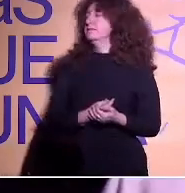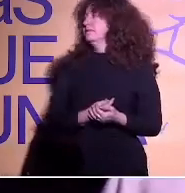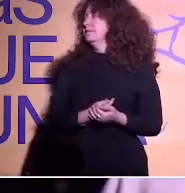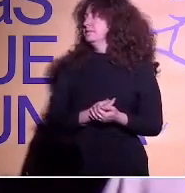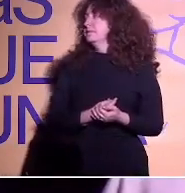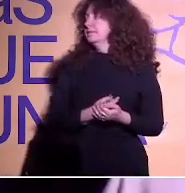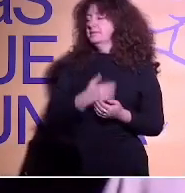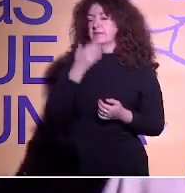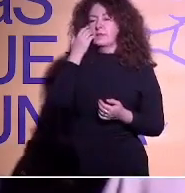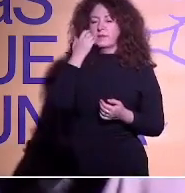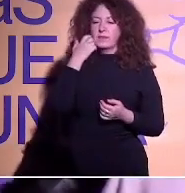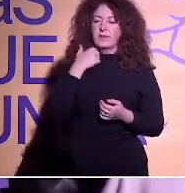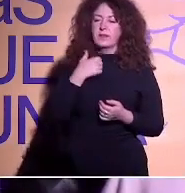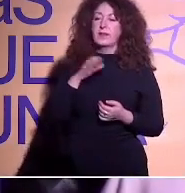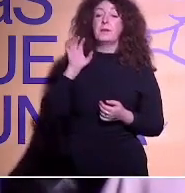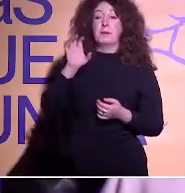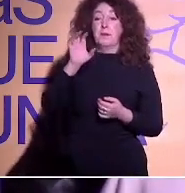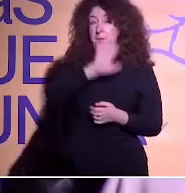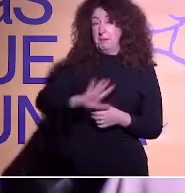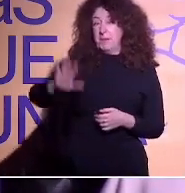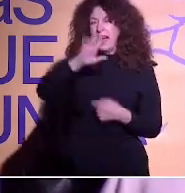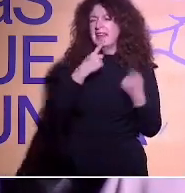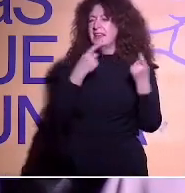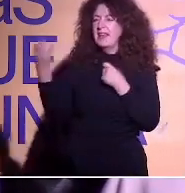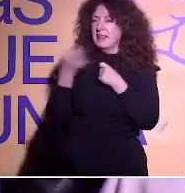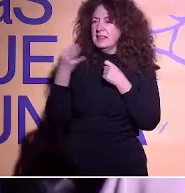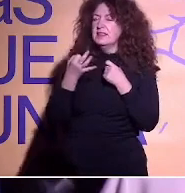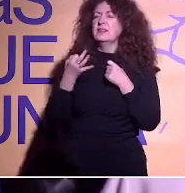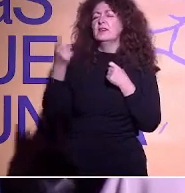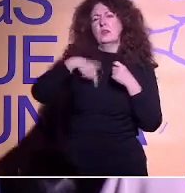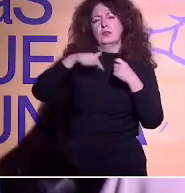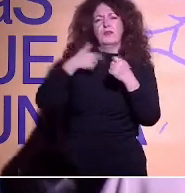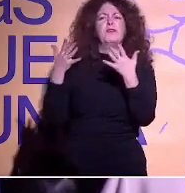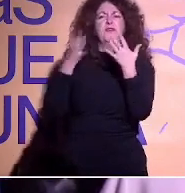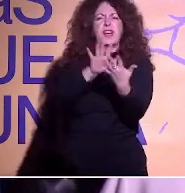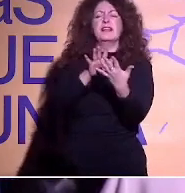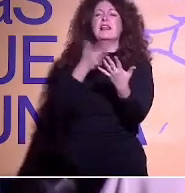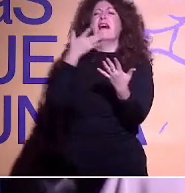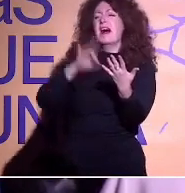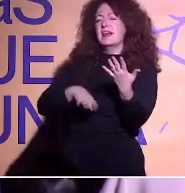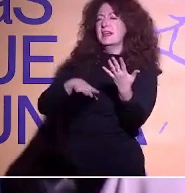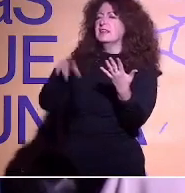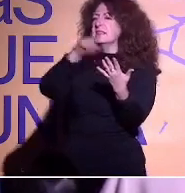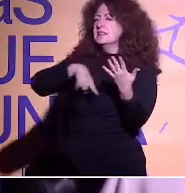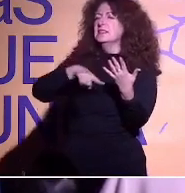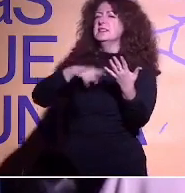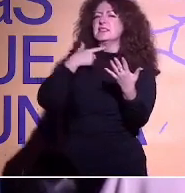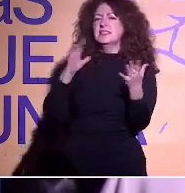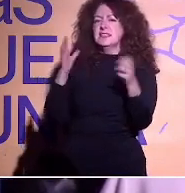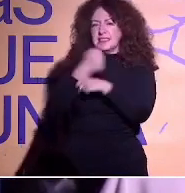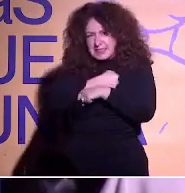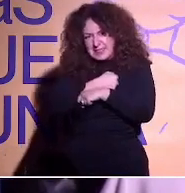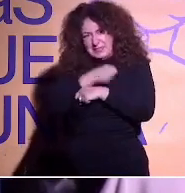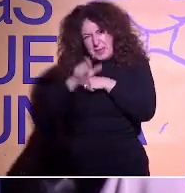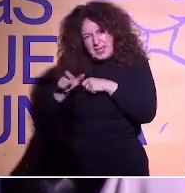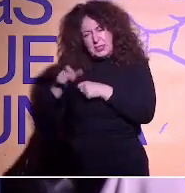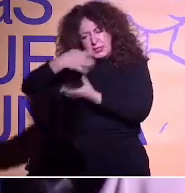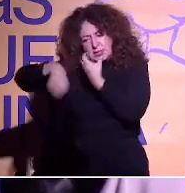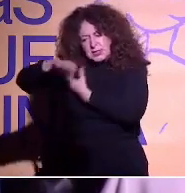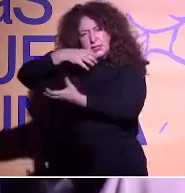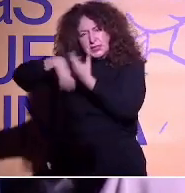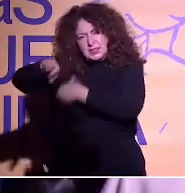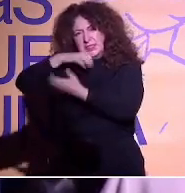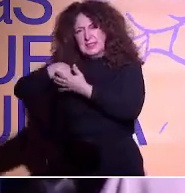nuestro país necesita que hagamos frente a quienes se tienen que apretar el cinturón que